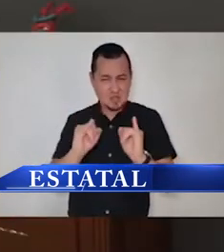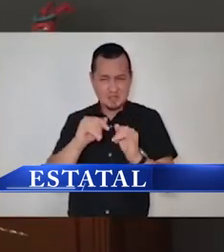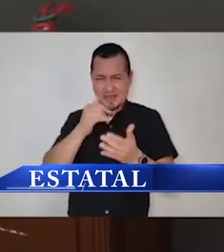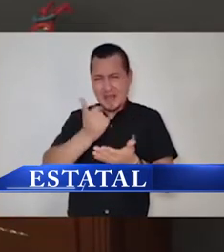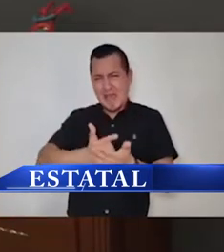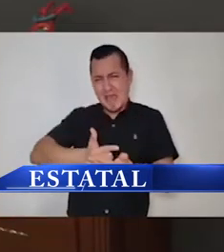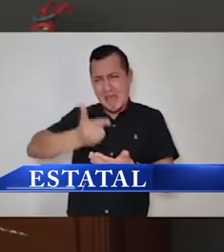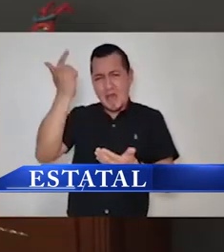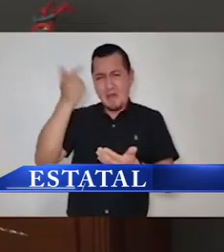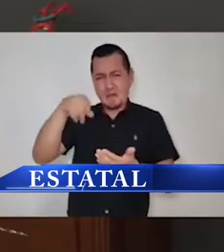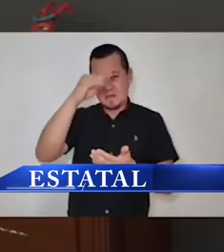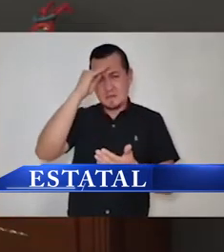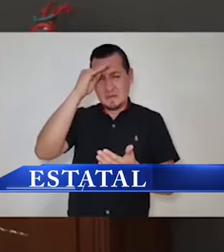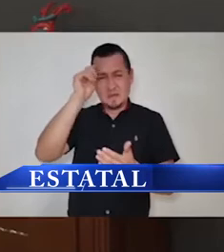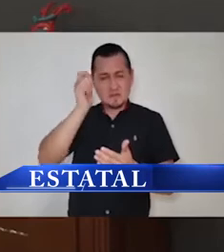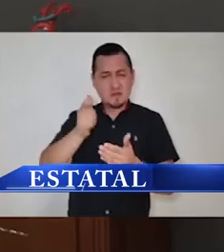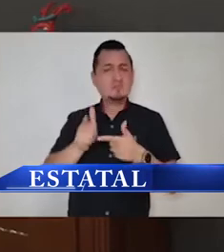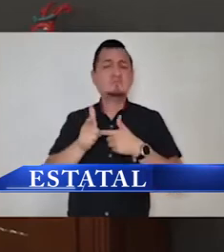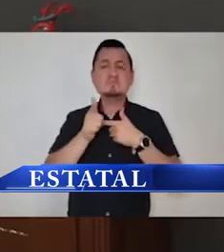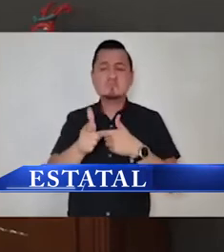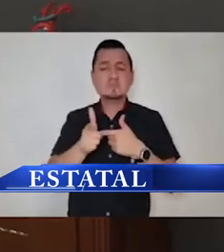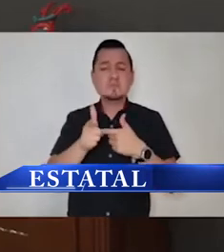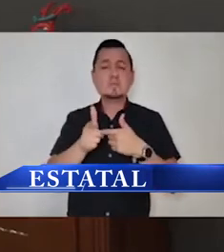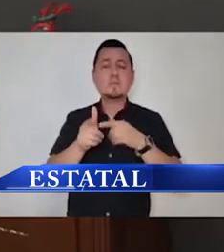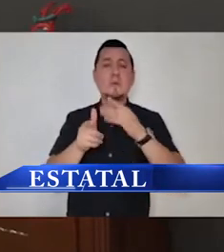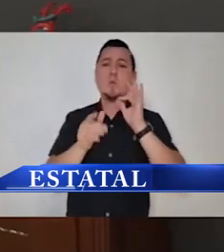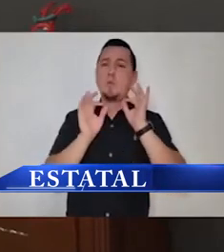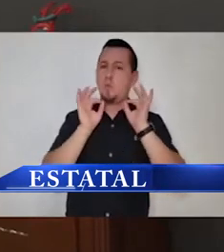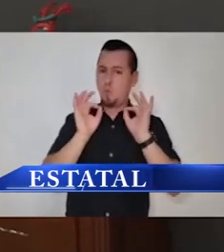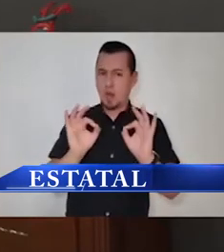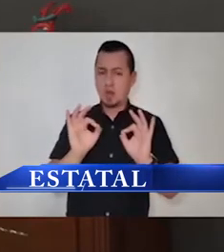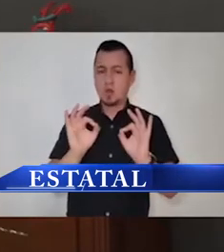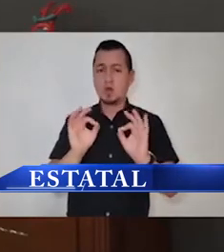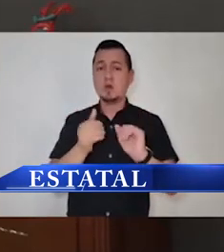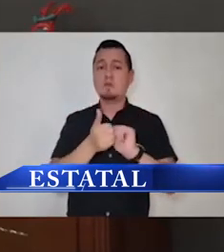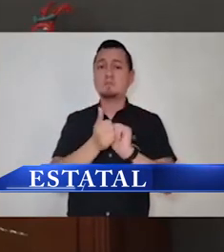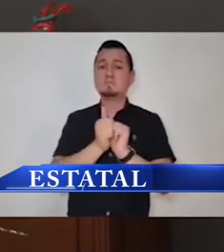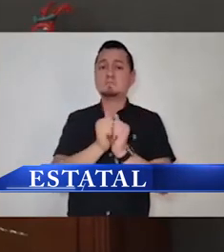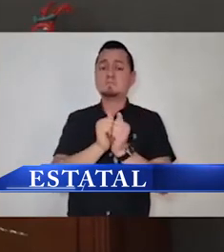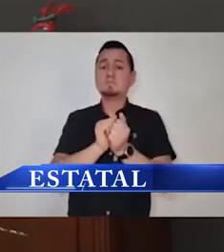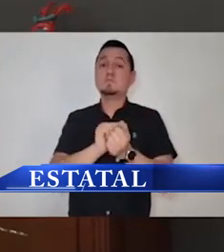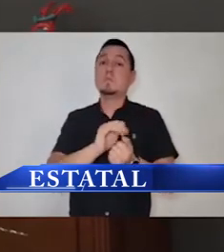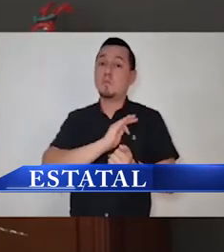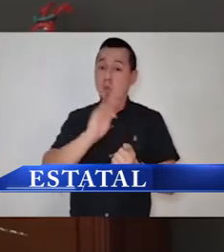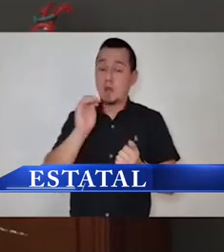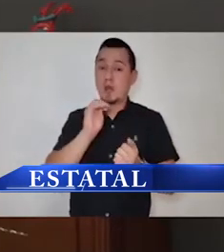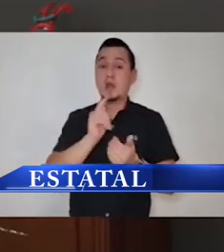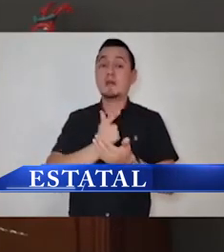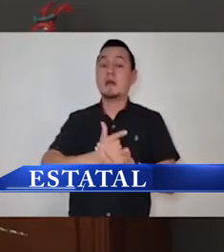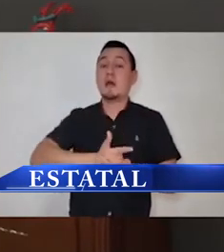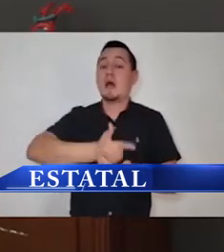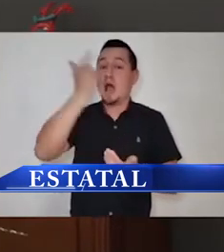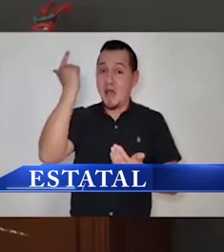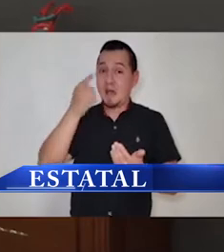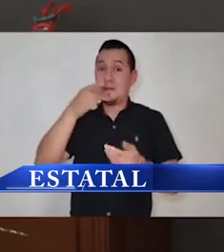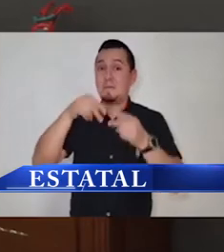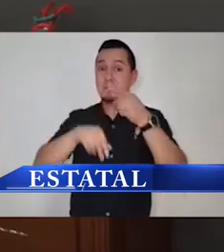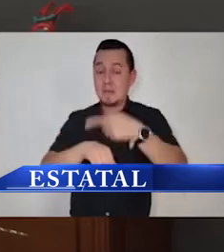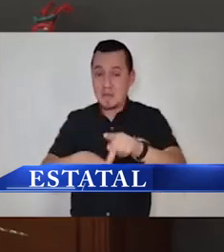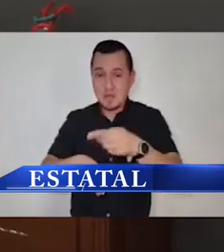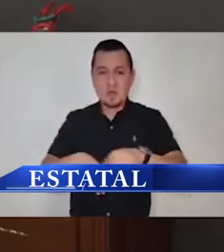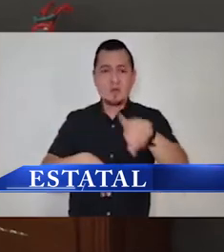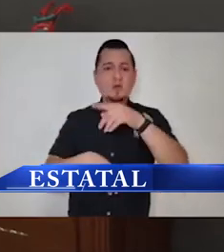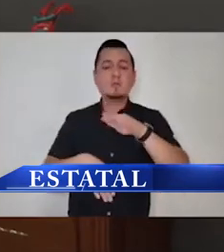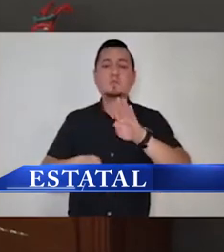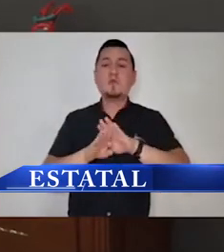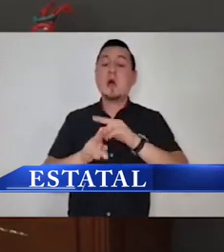El curso de la infección en la gran mayoría de los casos sigue siendo benigno, pero puede tornarse en un